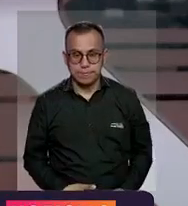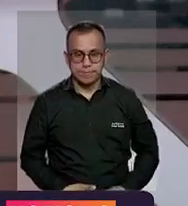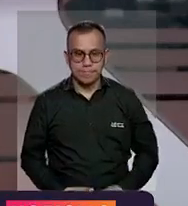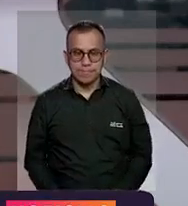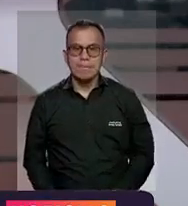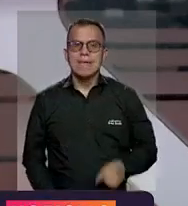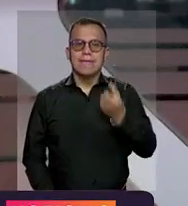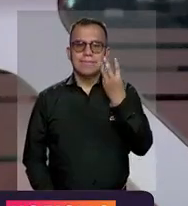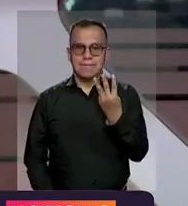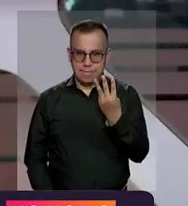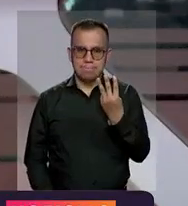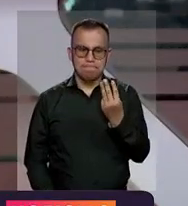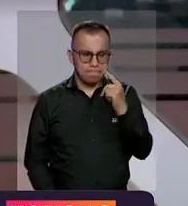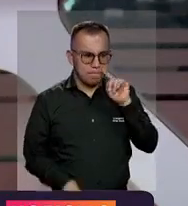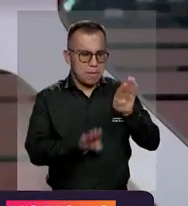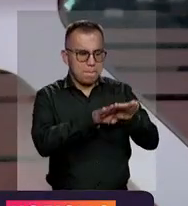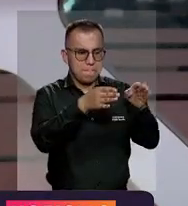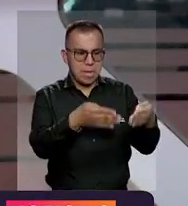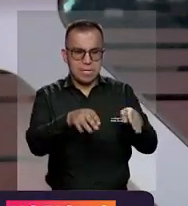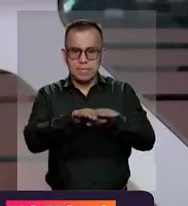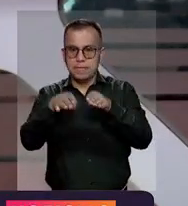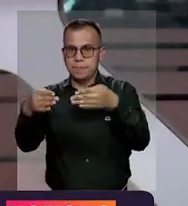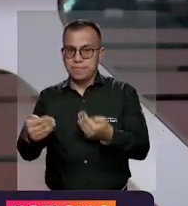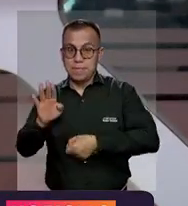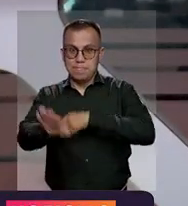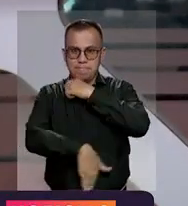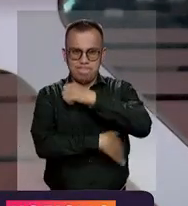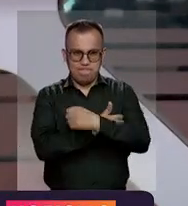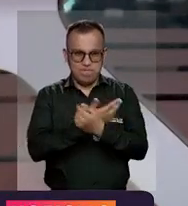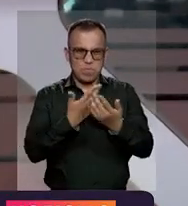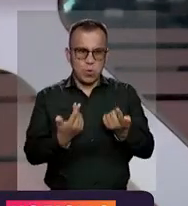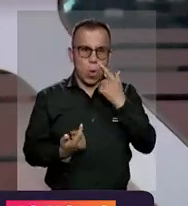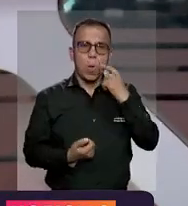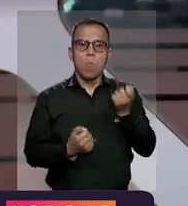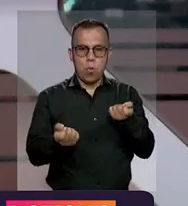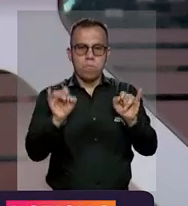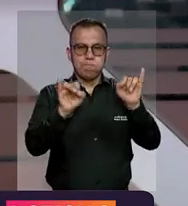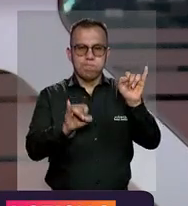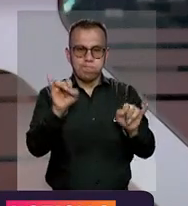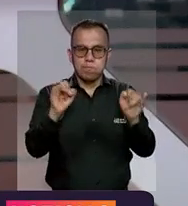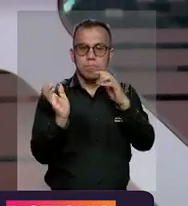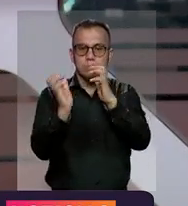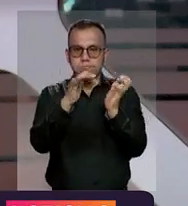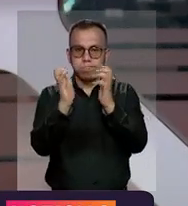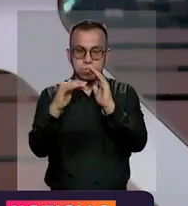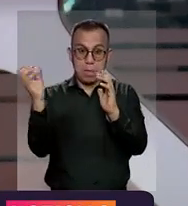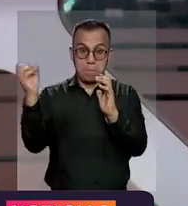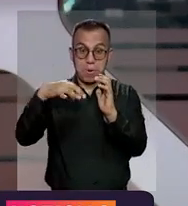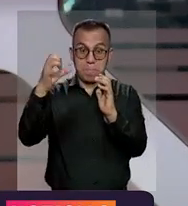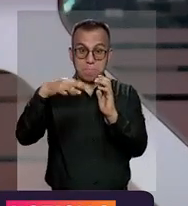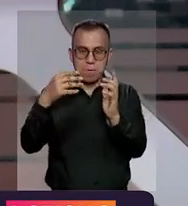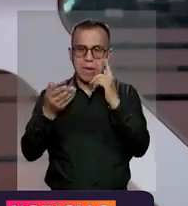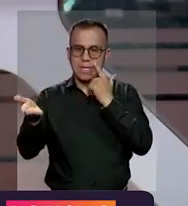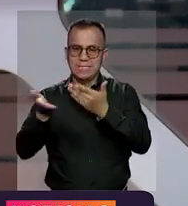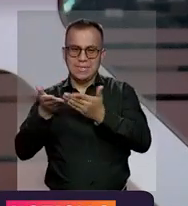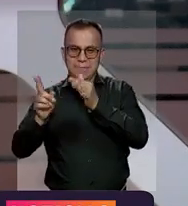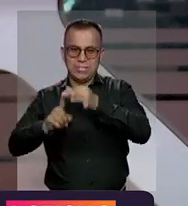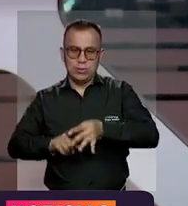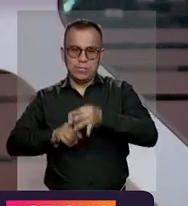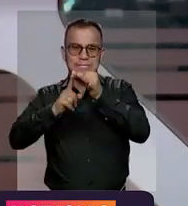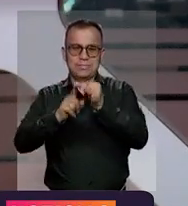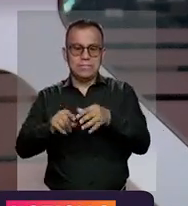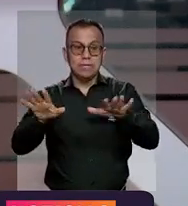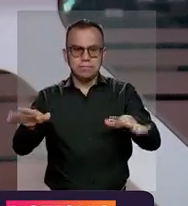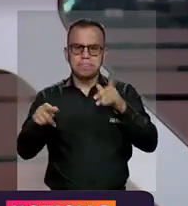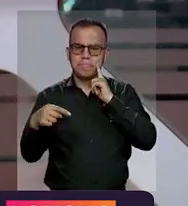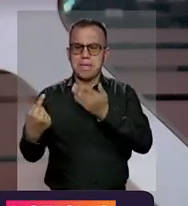3 mesas técnicas realizó el Ministerio de Transporte junto con volqueteros, transportadores de carga y de transporte especial, donde